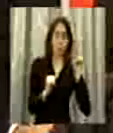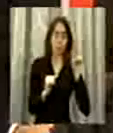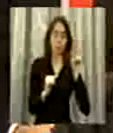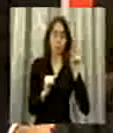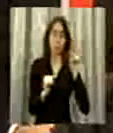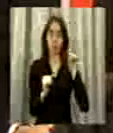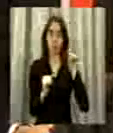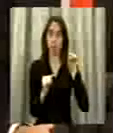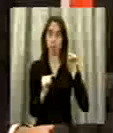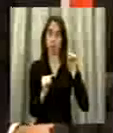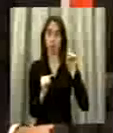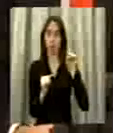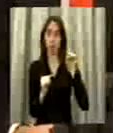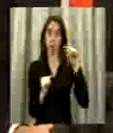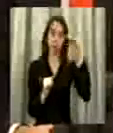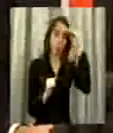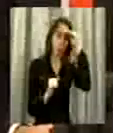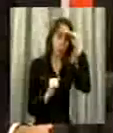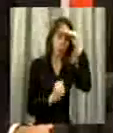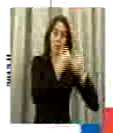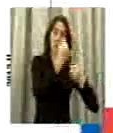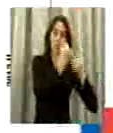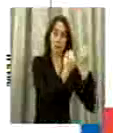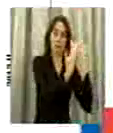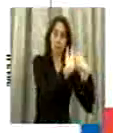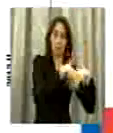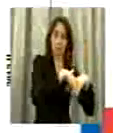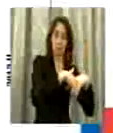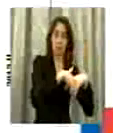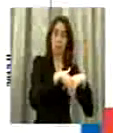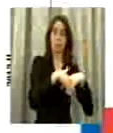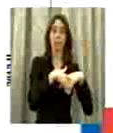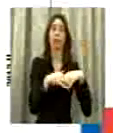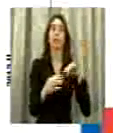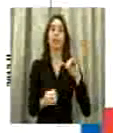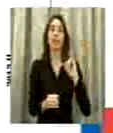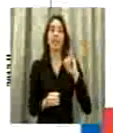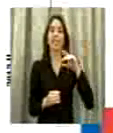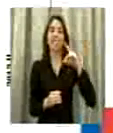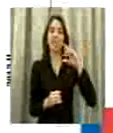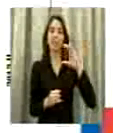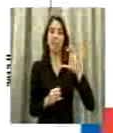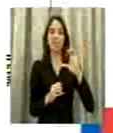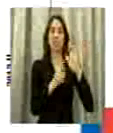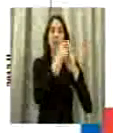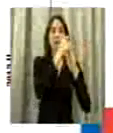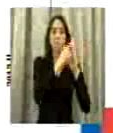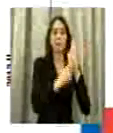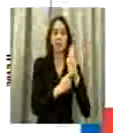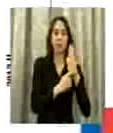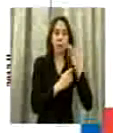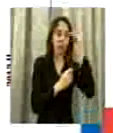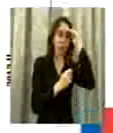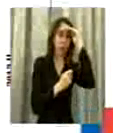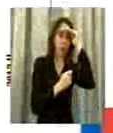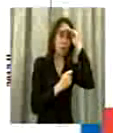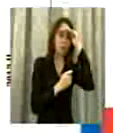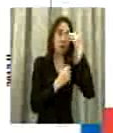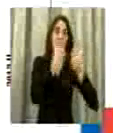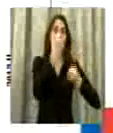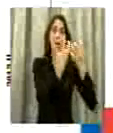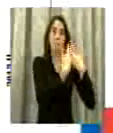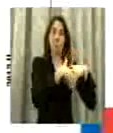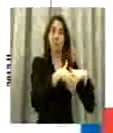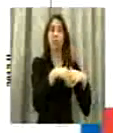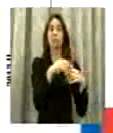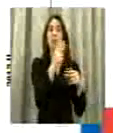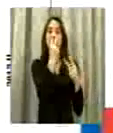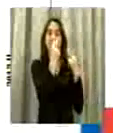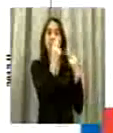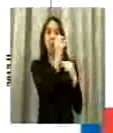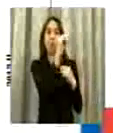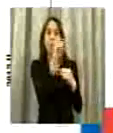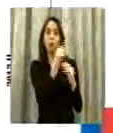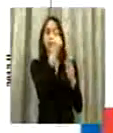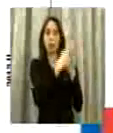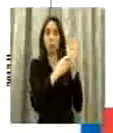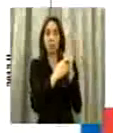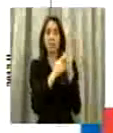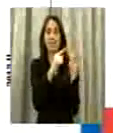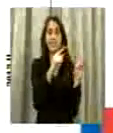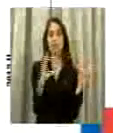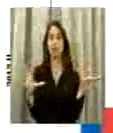de confianza empresarial, el IMCE, el índice mensual de confianza empresarial, conocemos todos los meses, y la